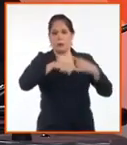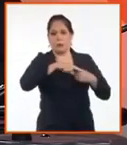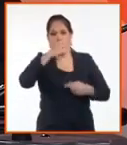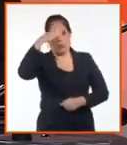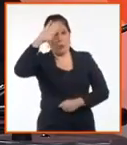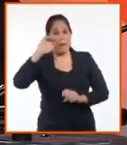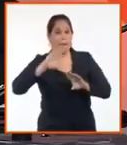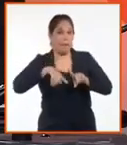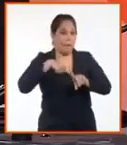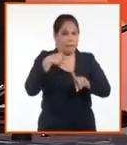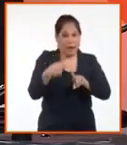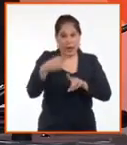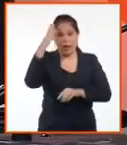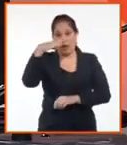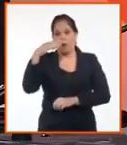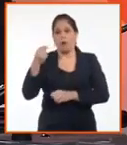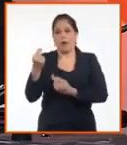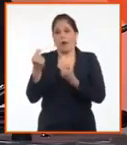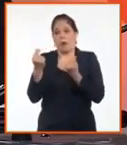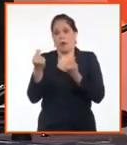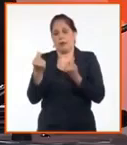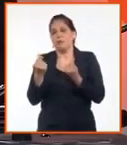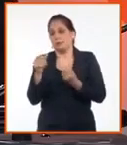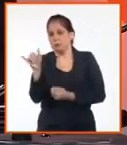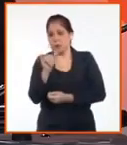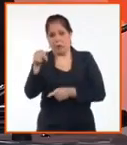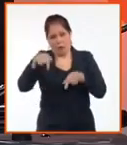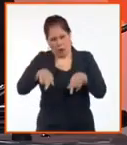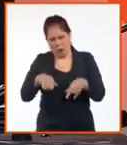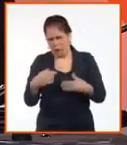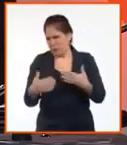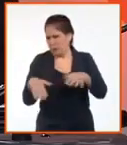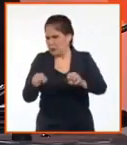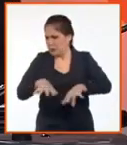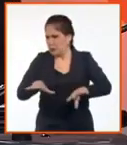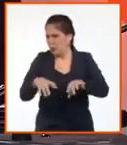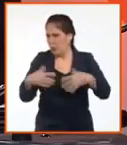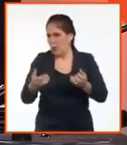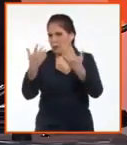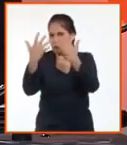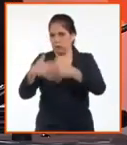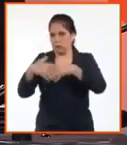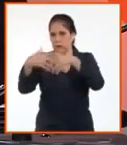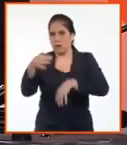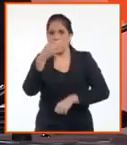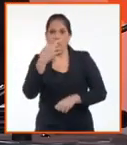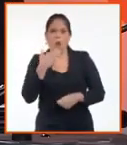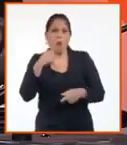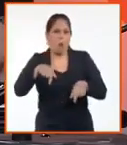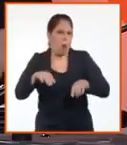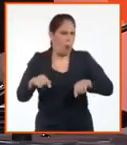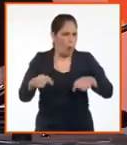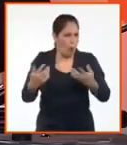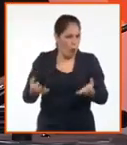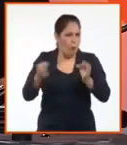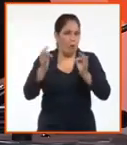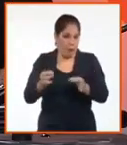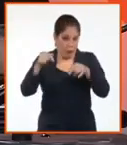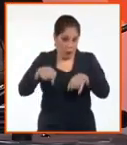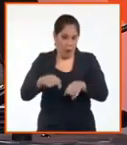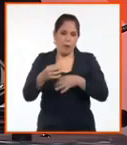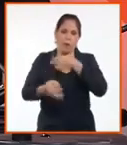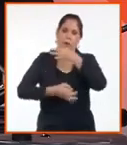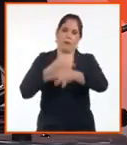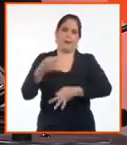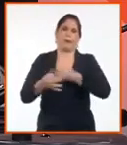internacional en qué momento estamos cómo está hoy la asociación de la producción nacional de medicamentos sobre eso quisiera comenzar